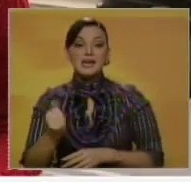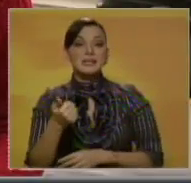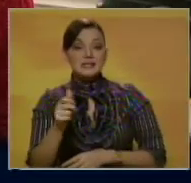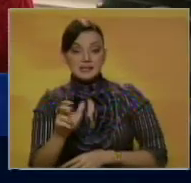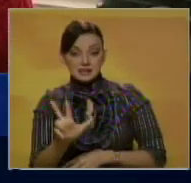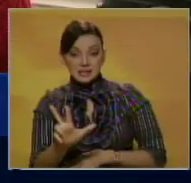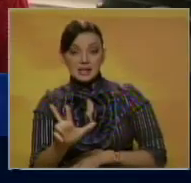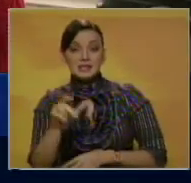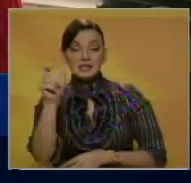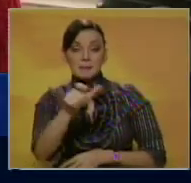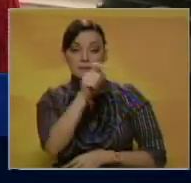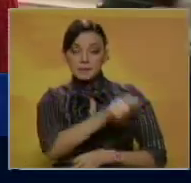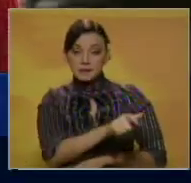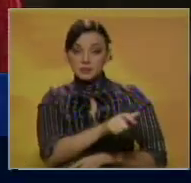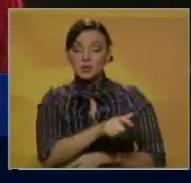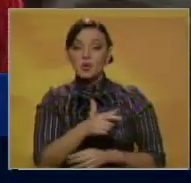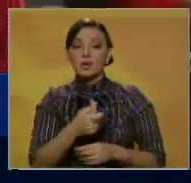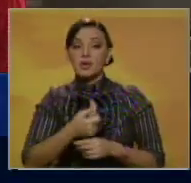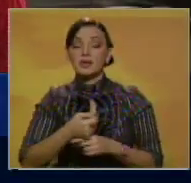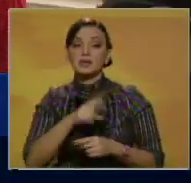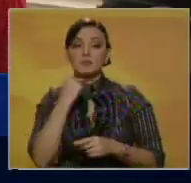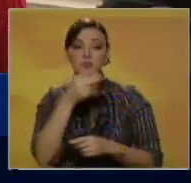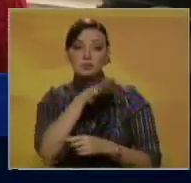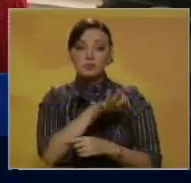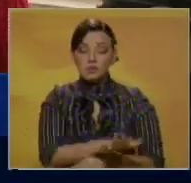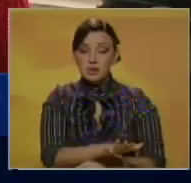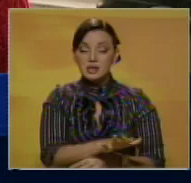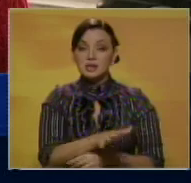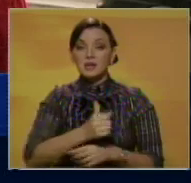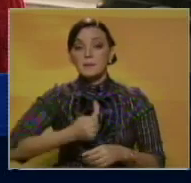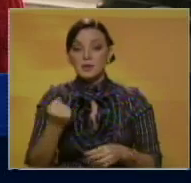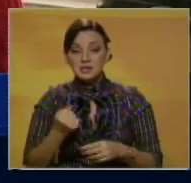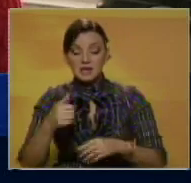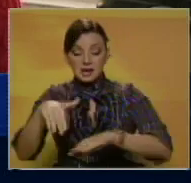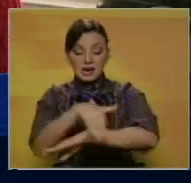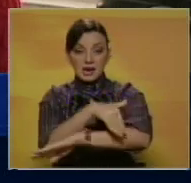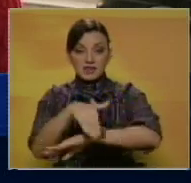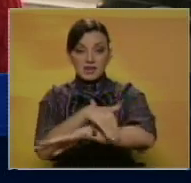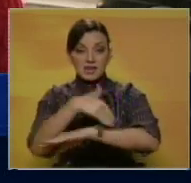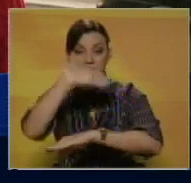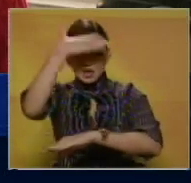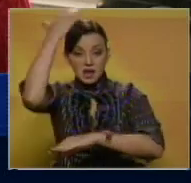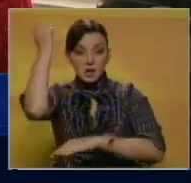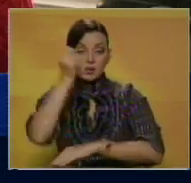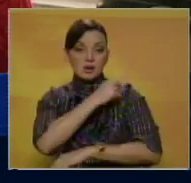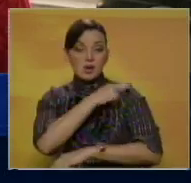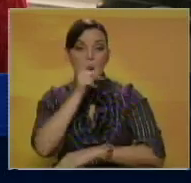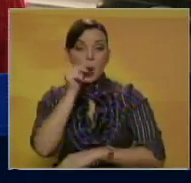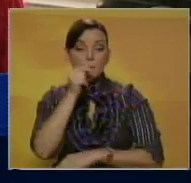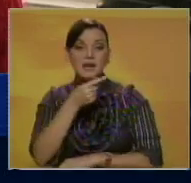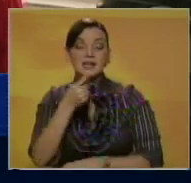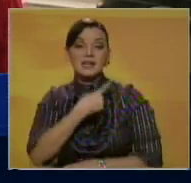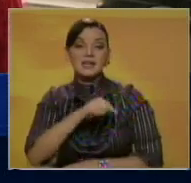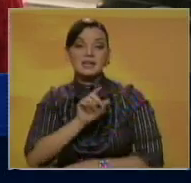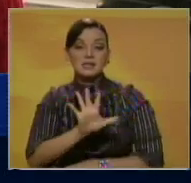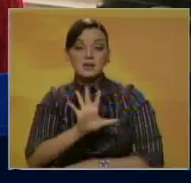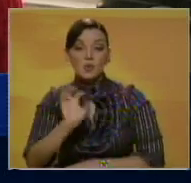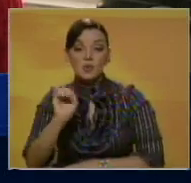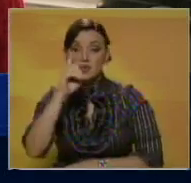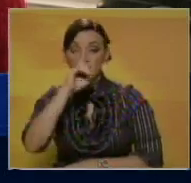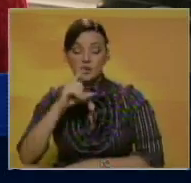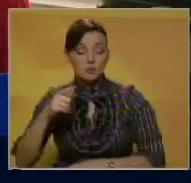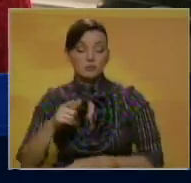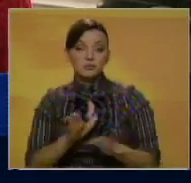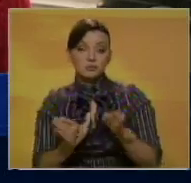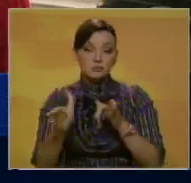efectivos de seguridad en diferentes casos. Uno de los sucesos ocurrió en la avenida Urdaneta, donde Emilio Fuentes, de 50 años, fue asesinado a tiros tras